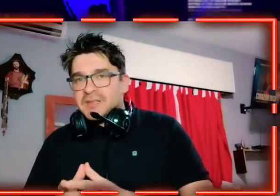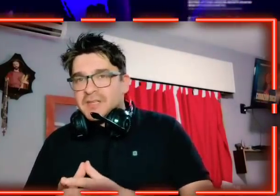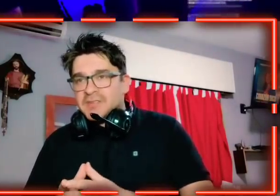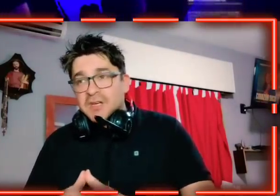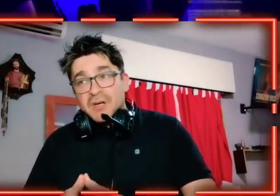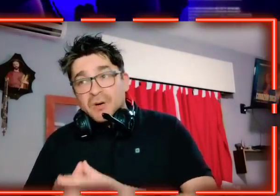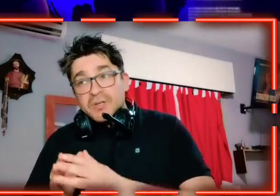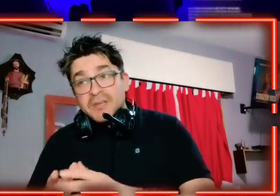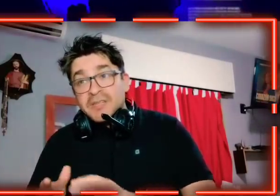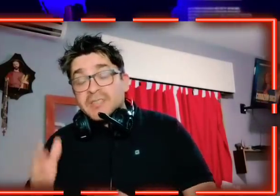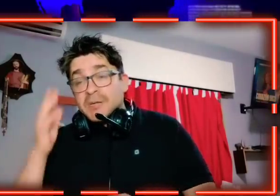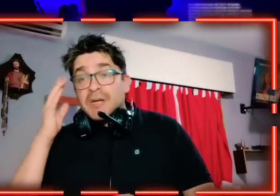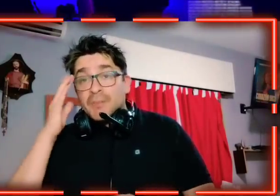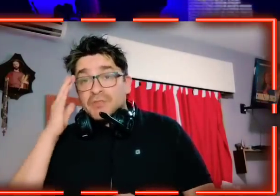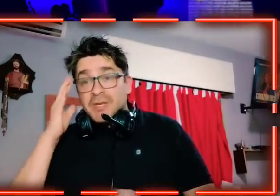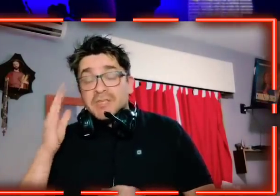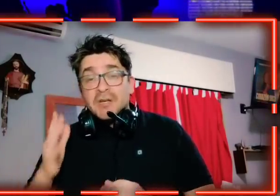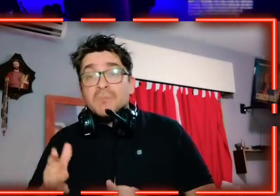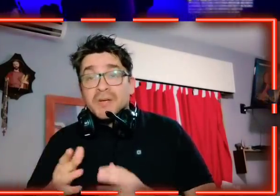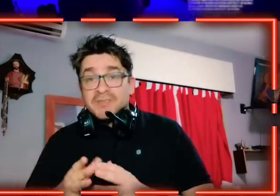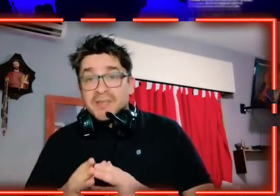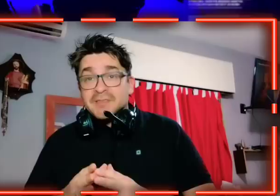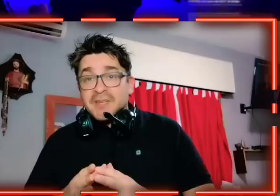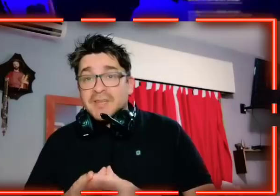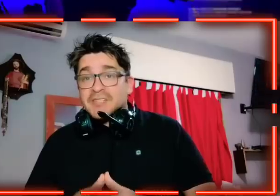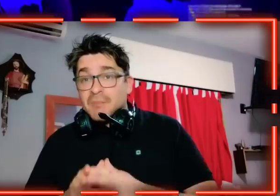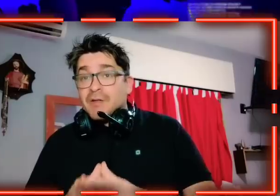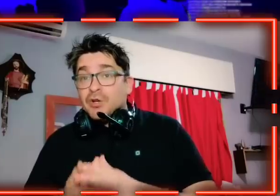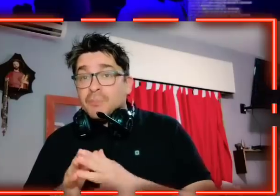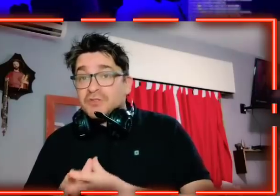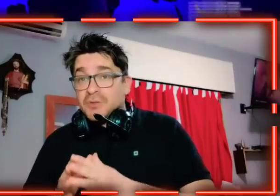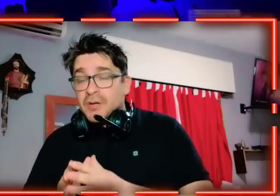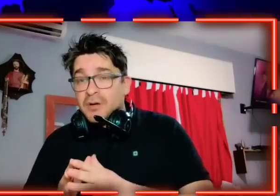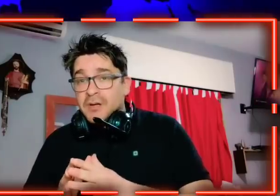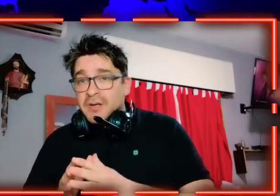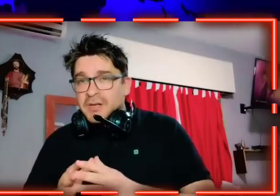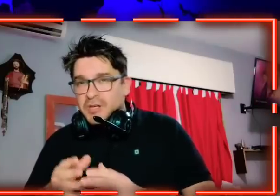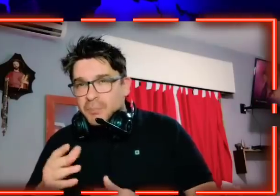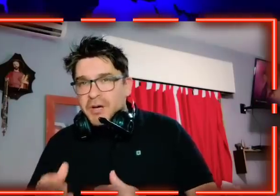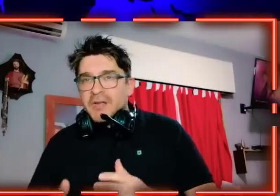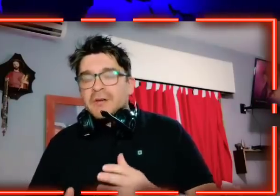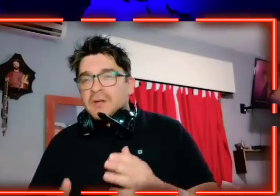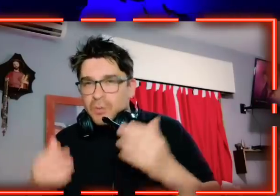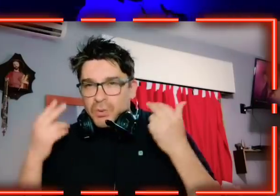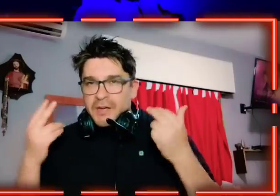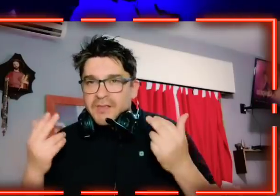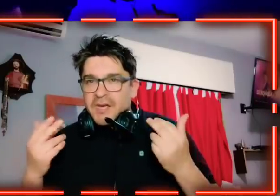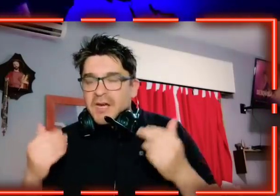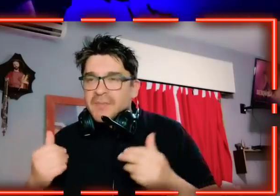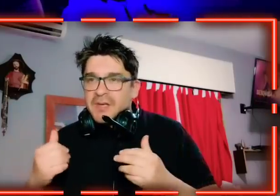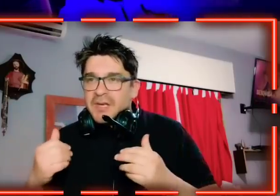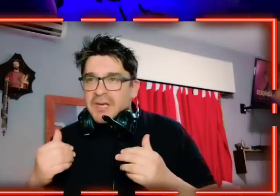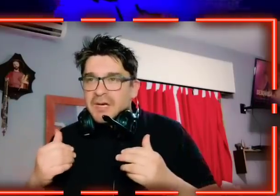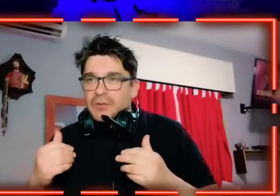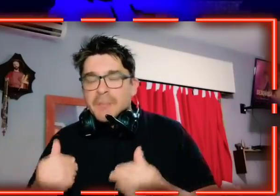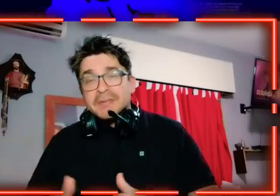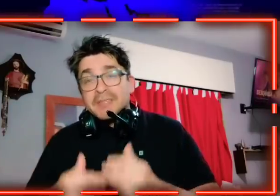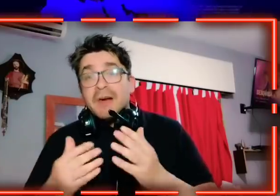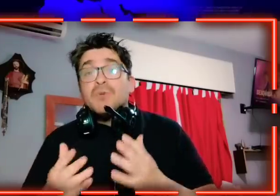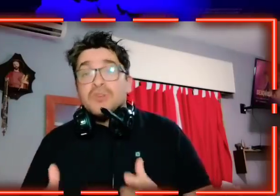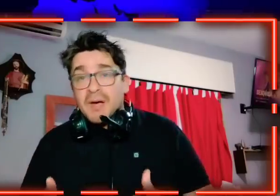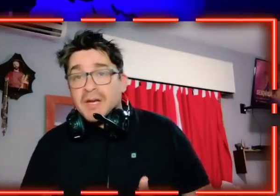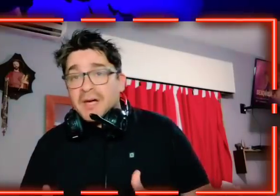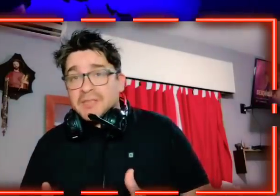cualidades suficientes. Hoy en día tenemos la posibilidad de tener un presidente llamado López Obrador que nos puede dar una idea,